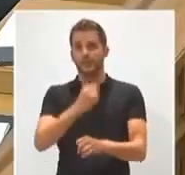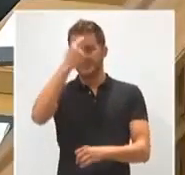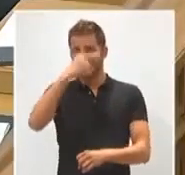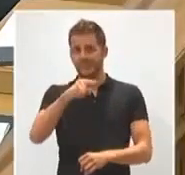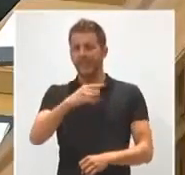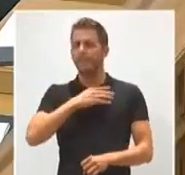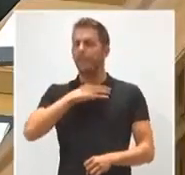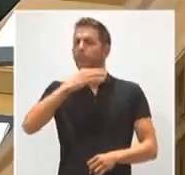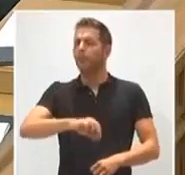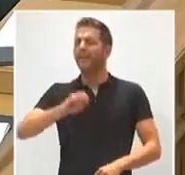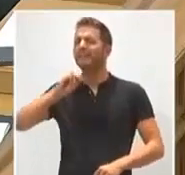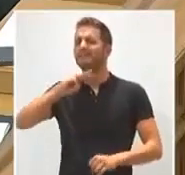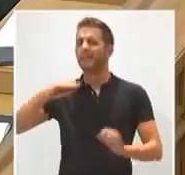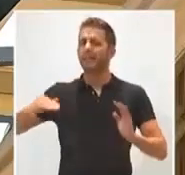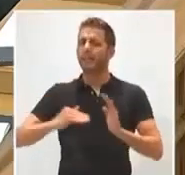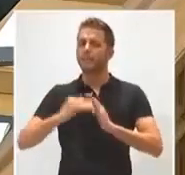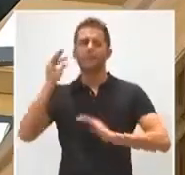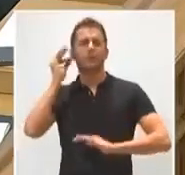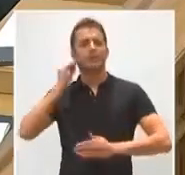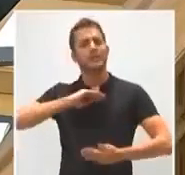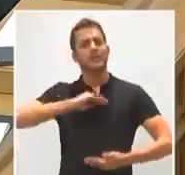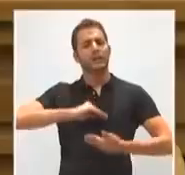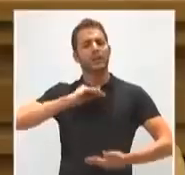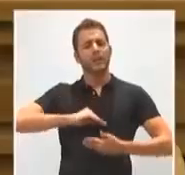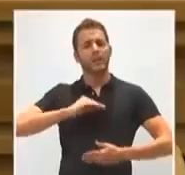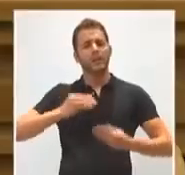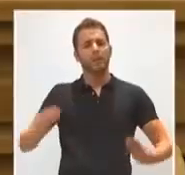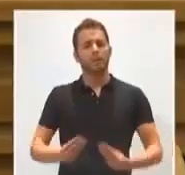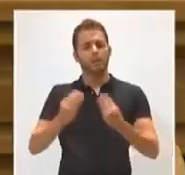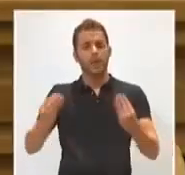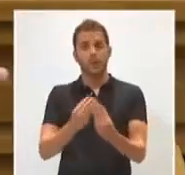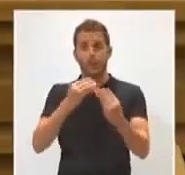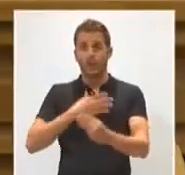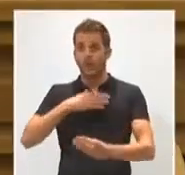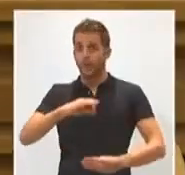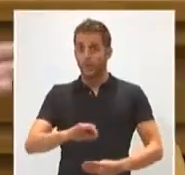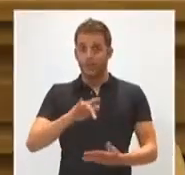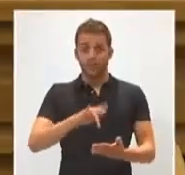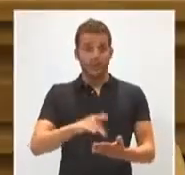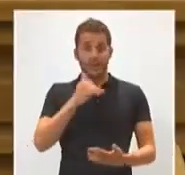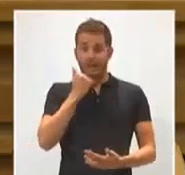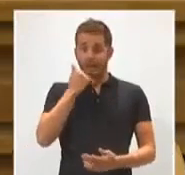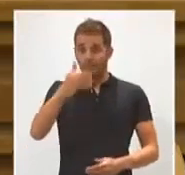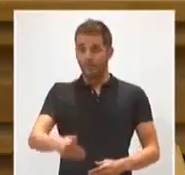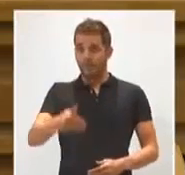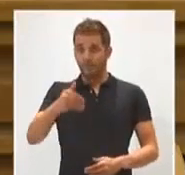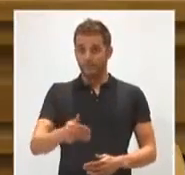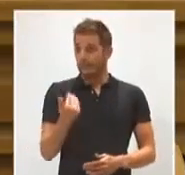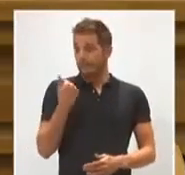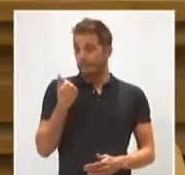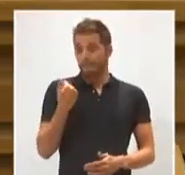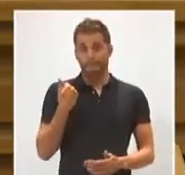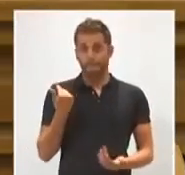13 mil mujeres que mejoren su capacitación en el mundo digital determinante como habrán visto ustedes estos días precisamente ya